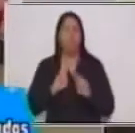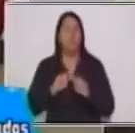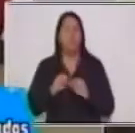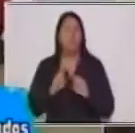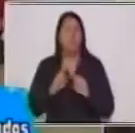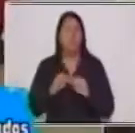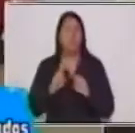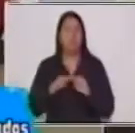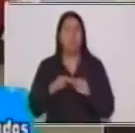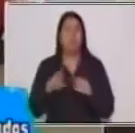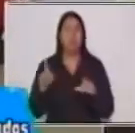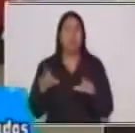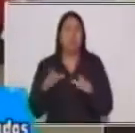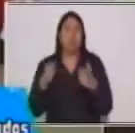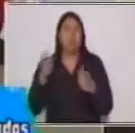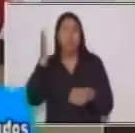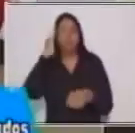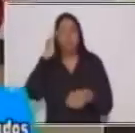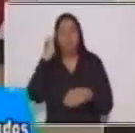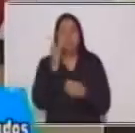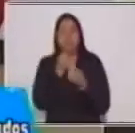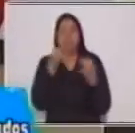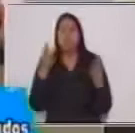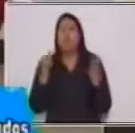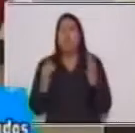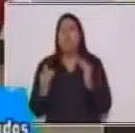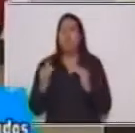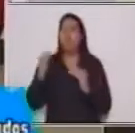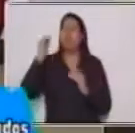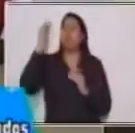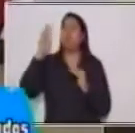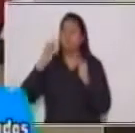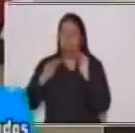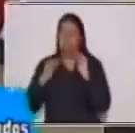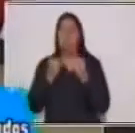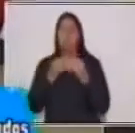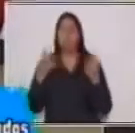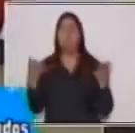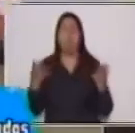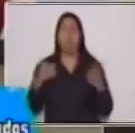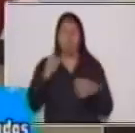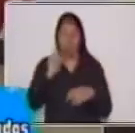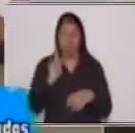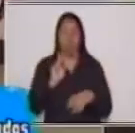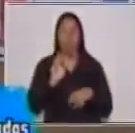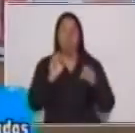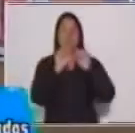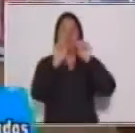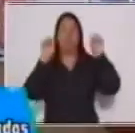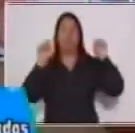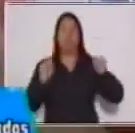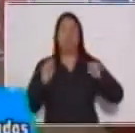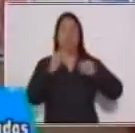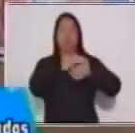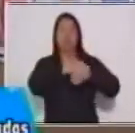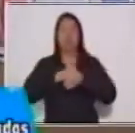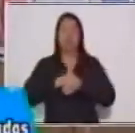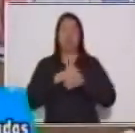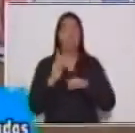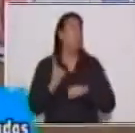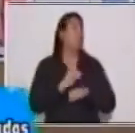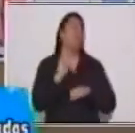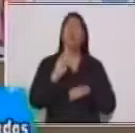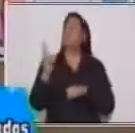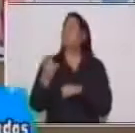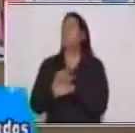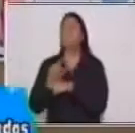así hay sistemas para medir la temperatura. Está el sistema inglés. El sistema inglés se utiliza en Europa y en